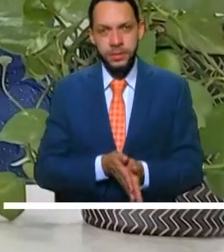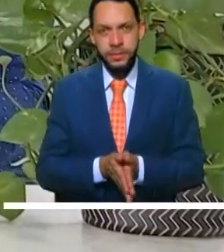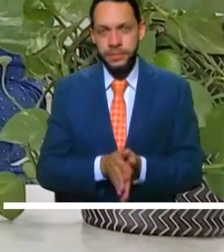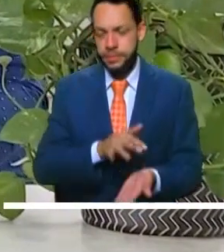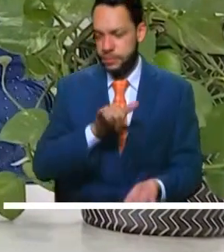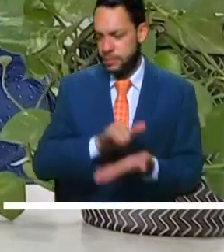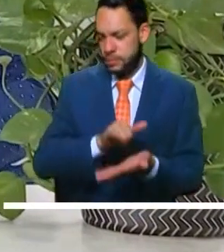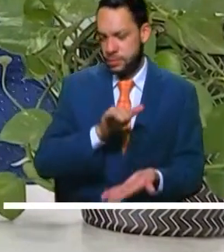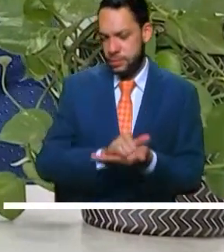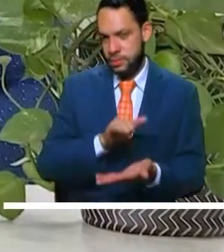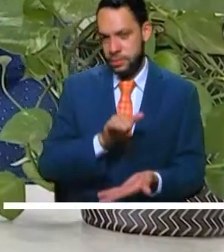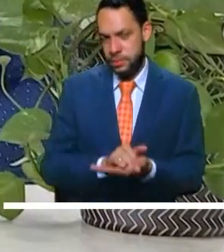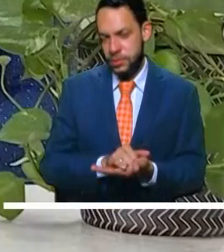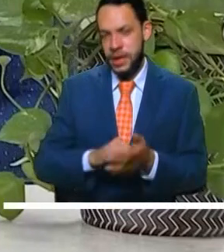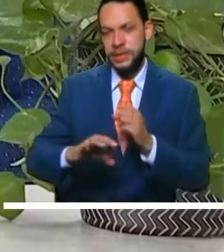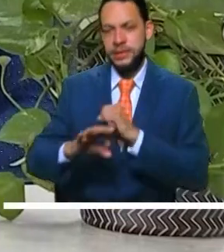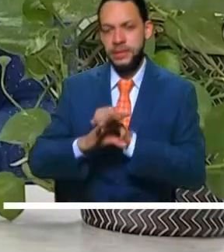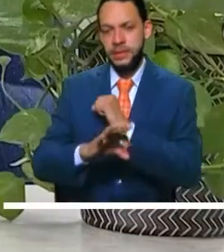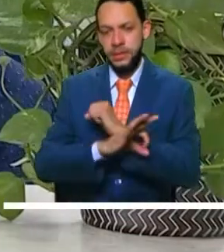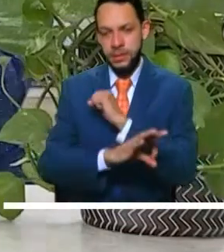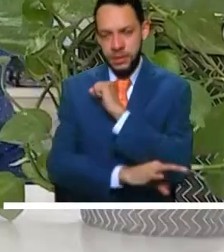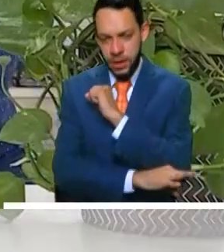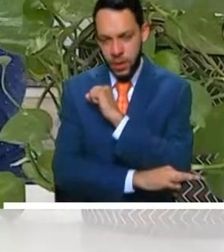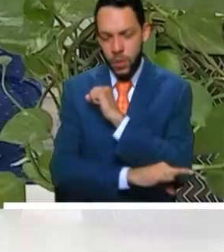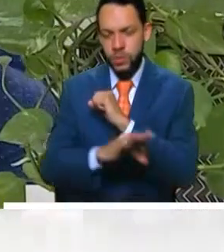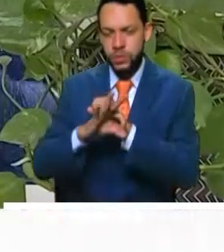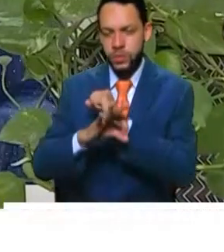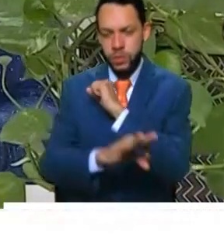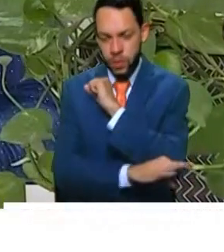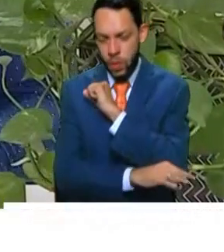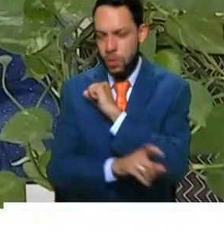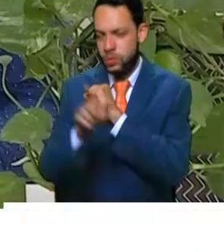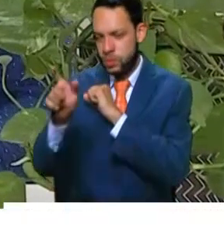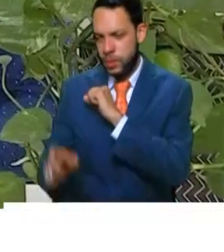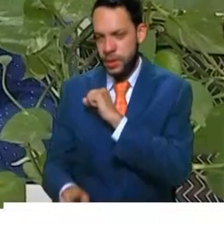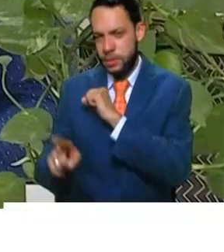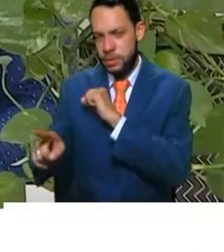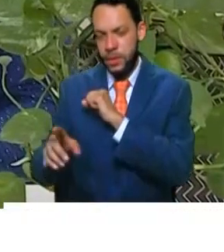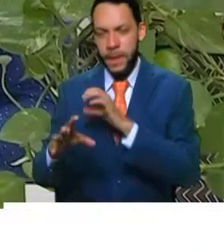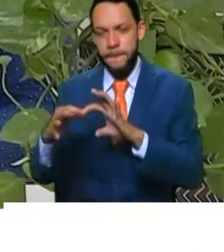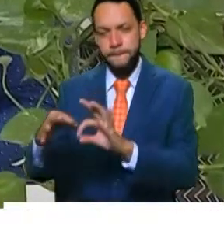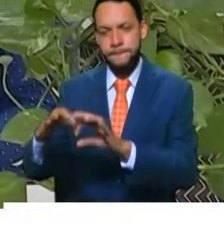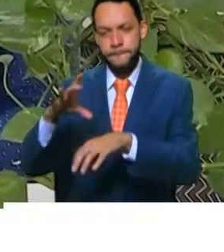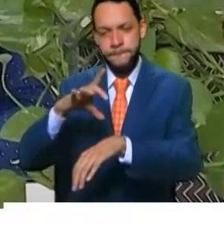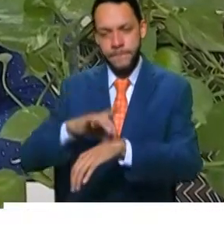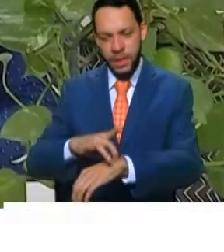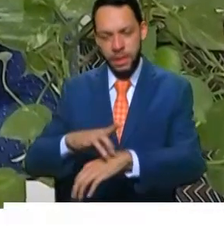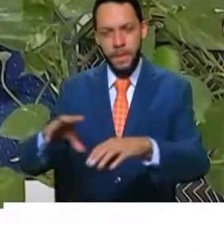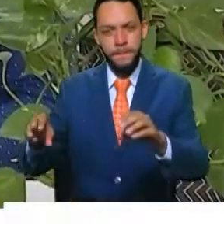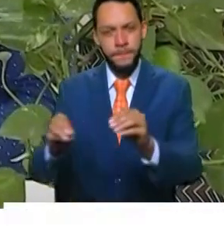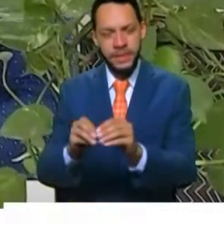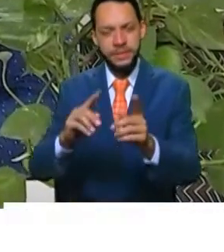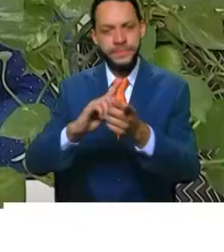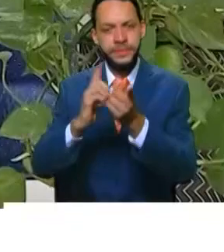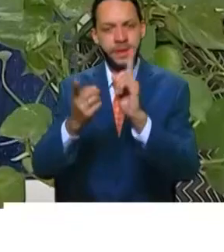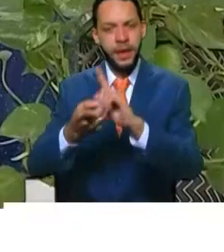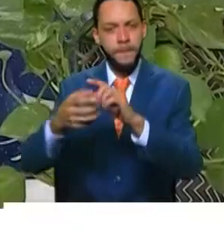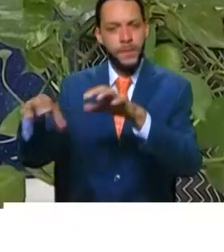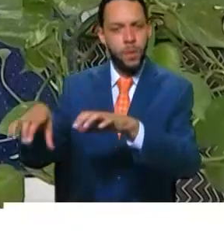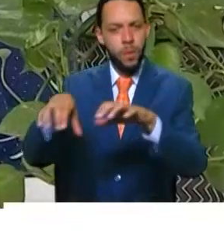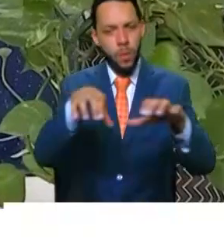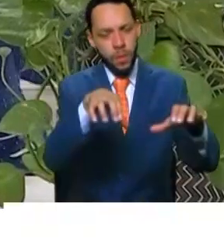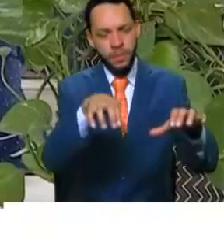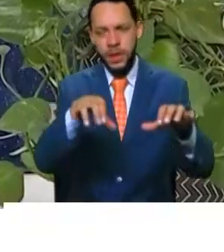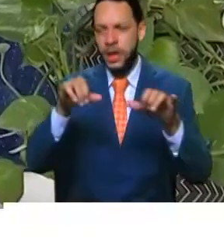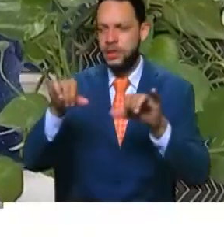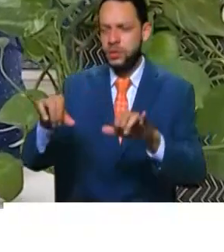Así es, la psiconutrición de la mano de médicos funcionales y un acompañamiento en transformación de hábitos, lo que te va a